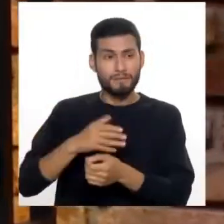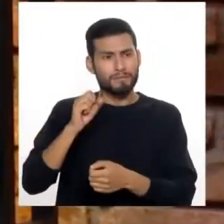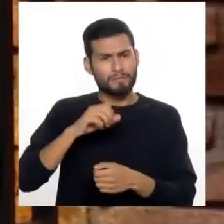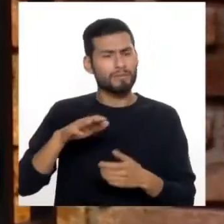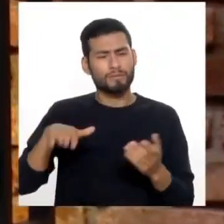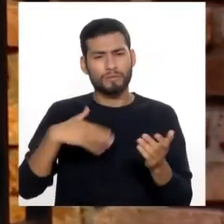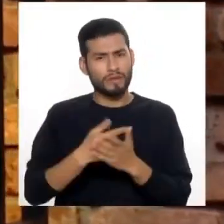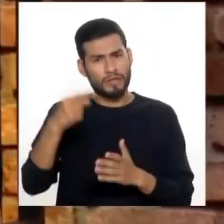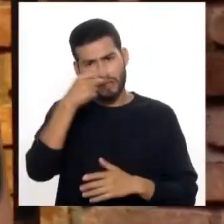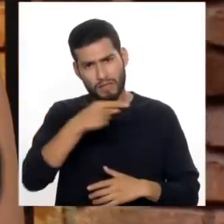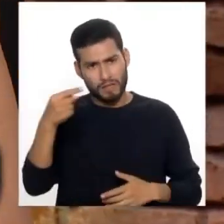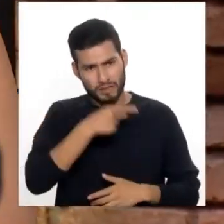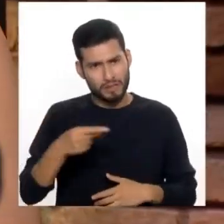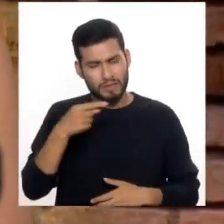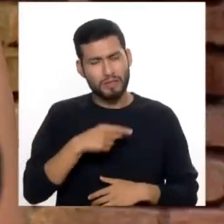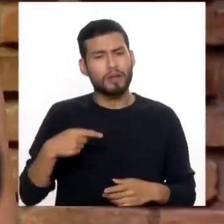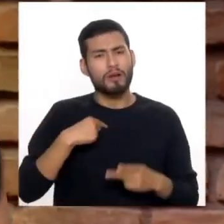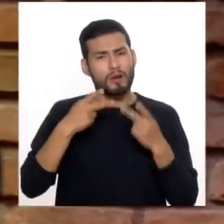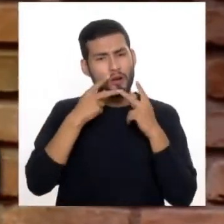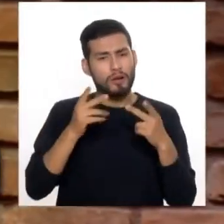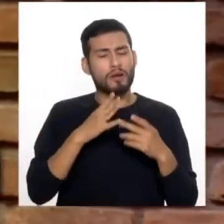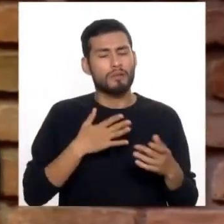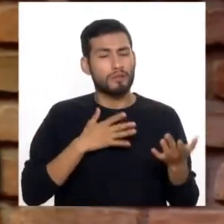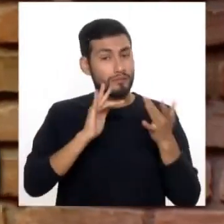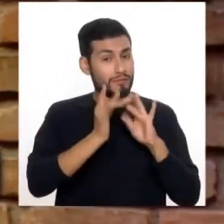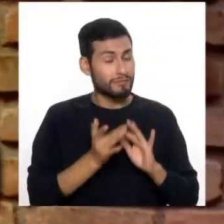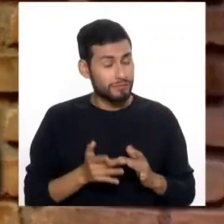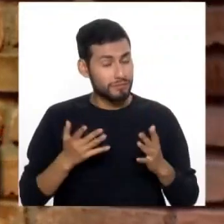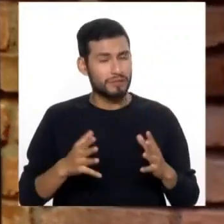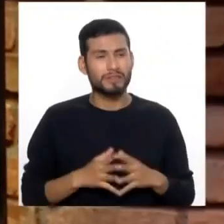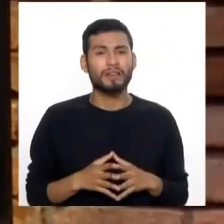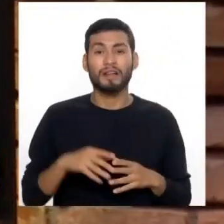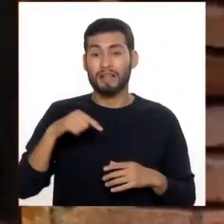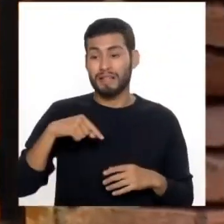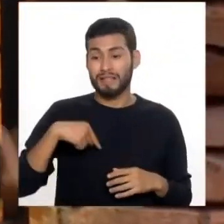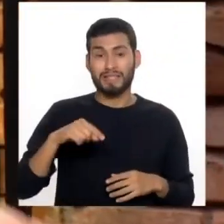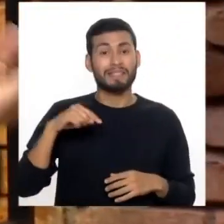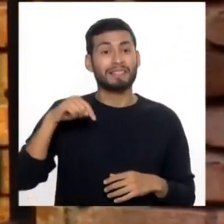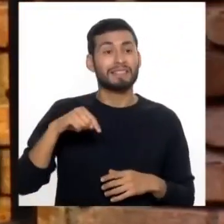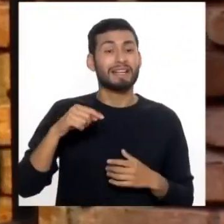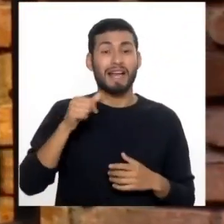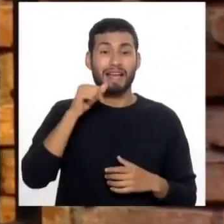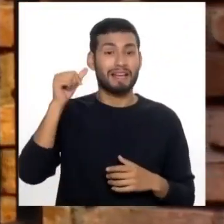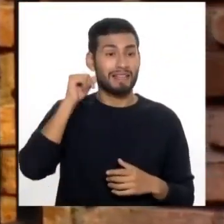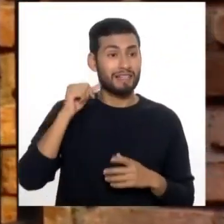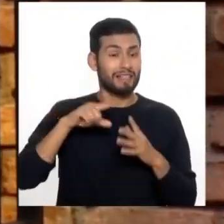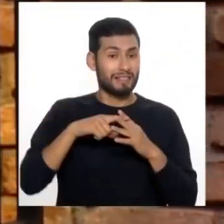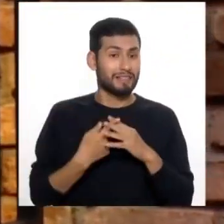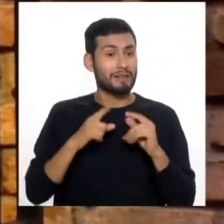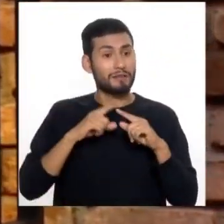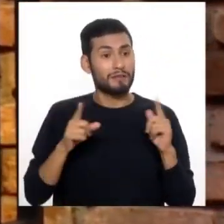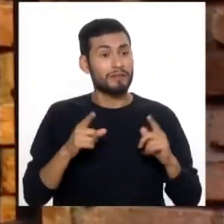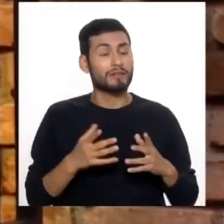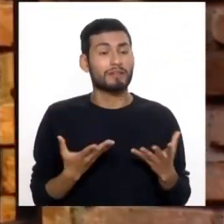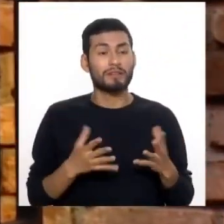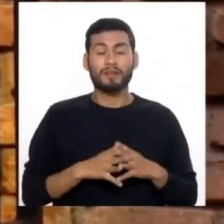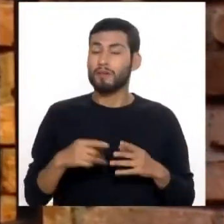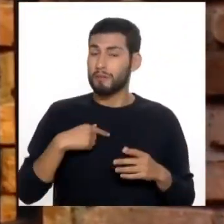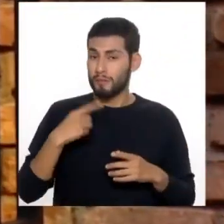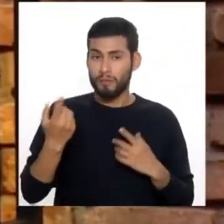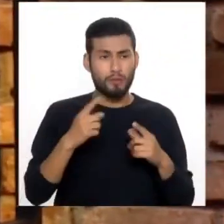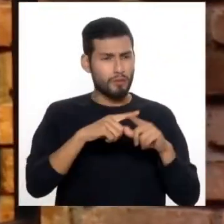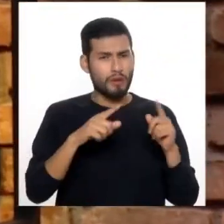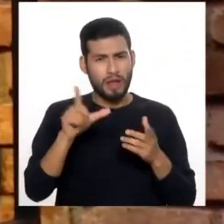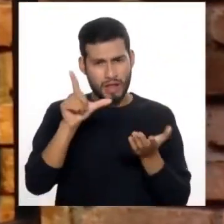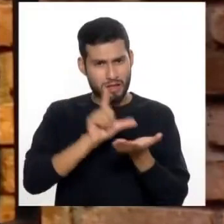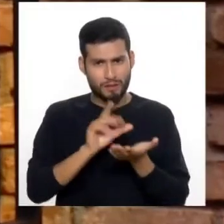semanas las presentaciones se publican en mis redes sociales. Este fin de semana, bueno, desde ayer que empezamos ya, pero me encuentran por todo